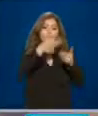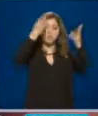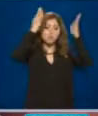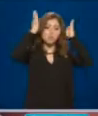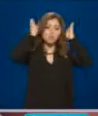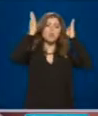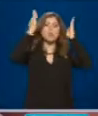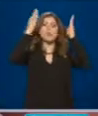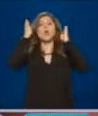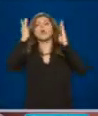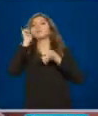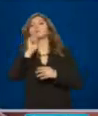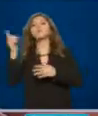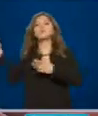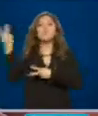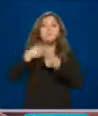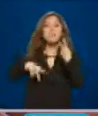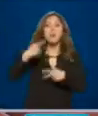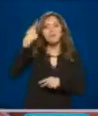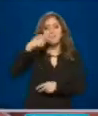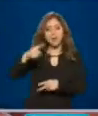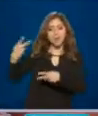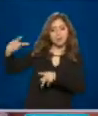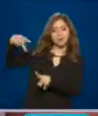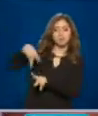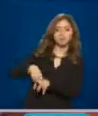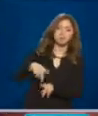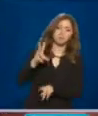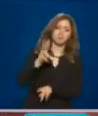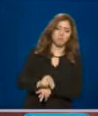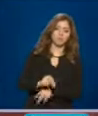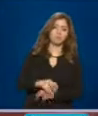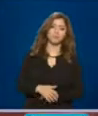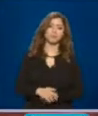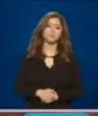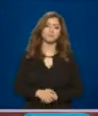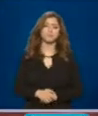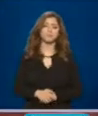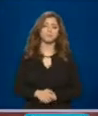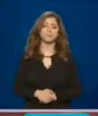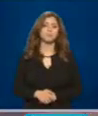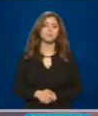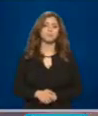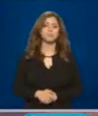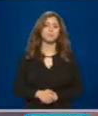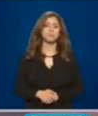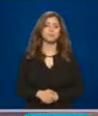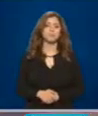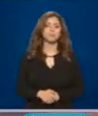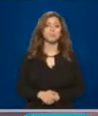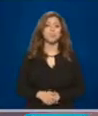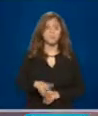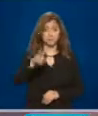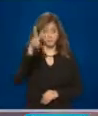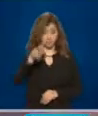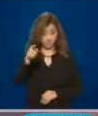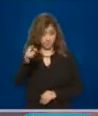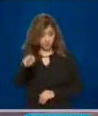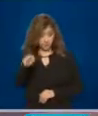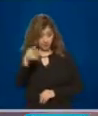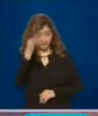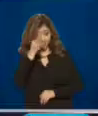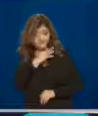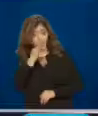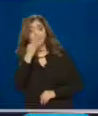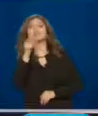qué que no. lástima, animalitos tan Sí, lindos. sí, son lindos. Y bueno, lo que sucede es que esta sí es una fiesta central, es una